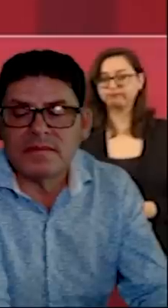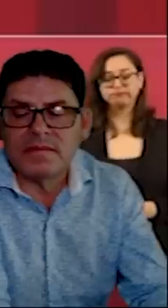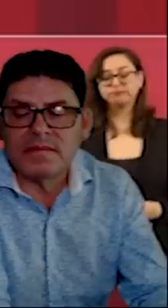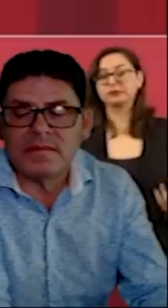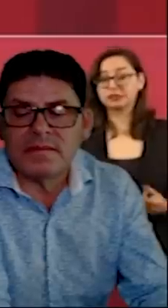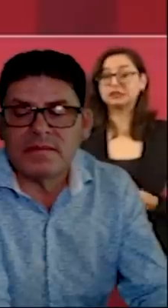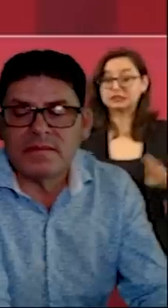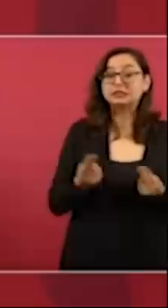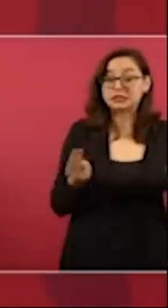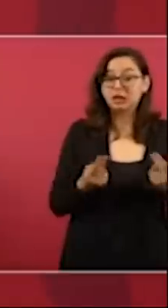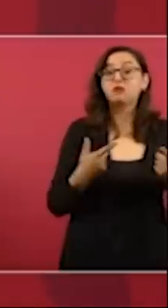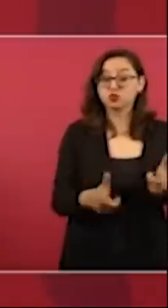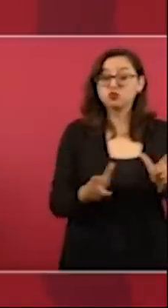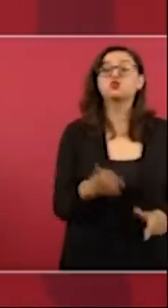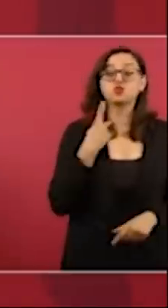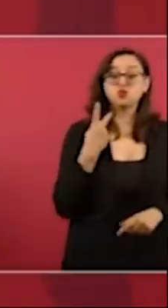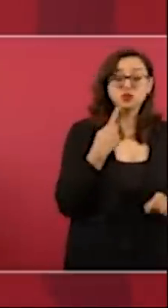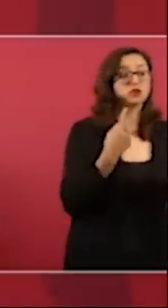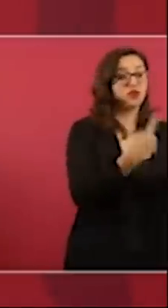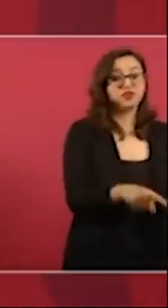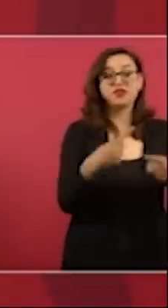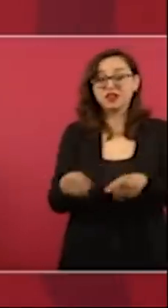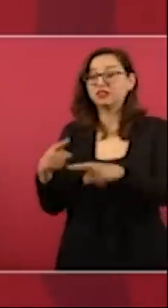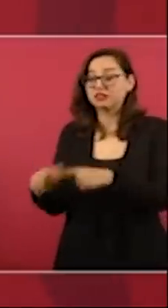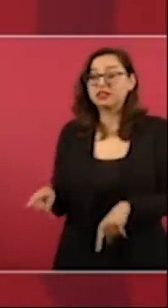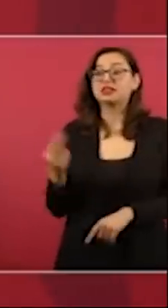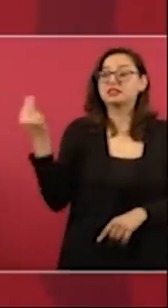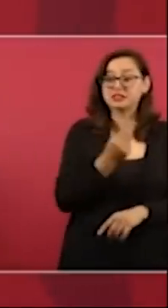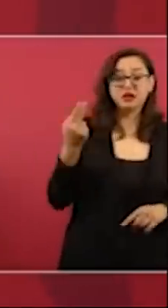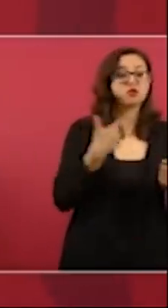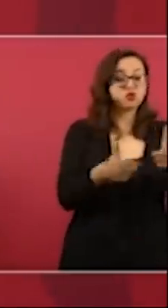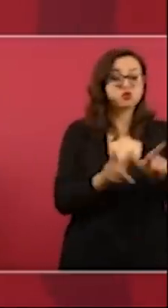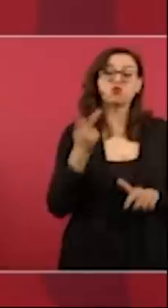de oposiciones fuertes, no paleras.